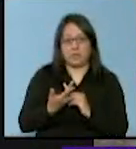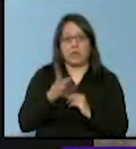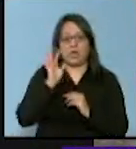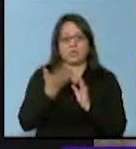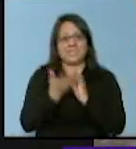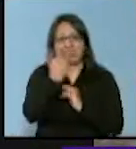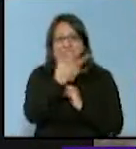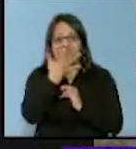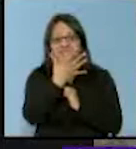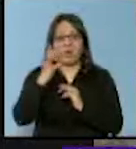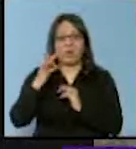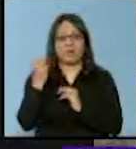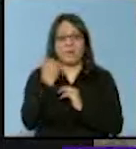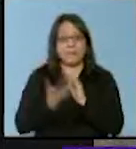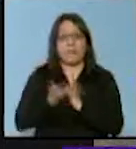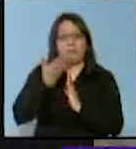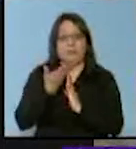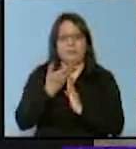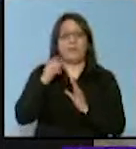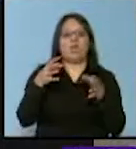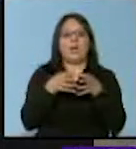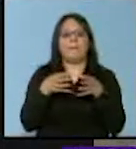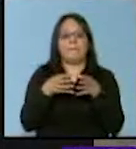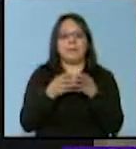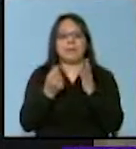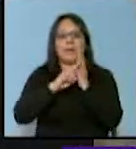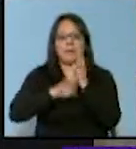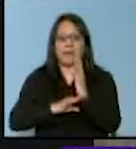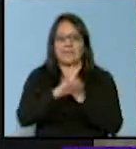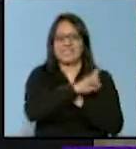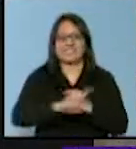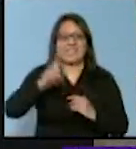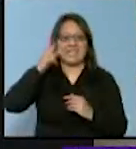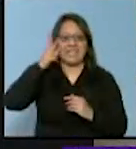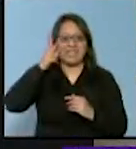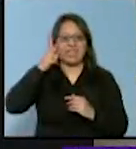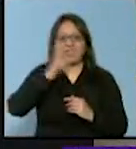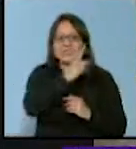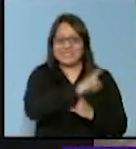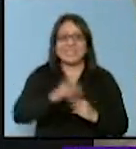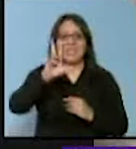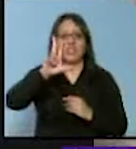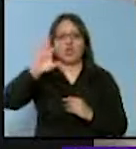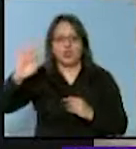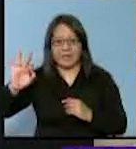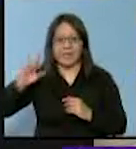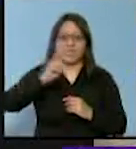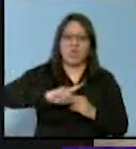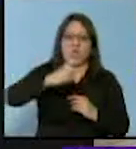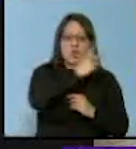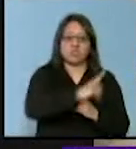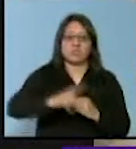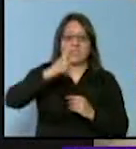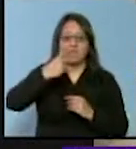estaba. ¿Y el caso de la papa? Papita, está barata. 130, 120. La bolsa, ¿no? ¿Y el kilo a cuánto? A 10 nomás,